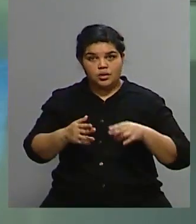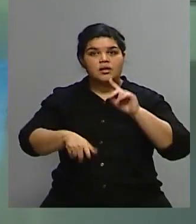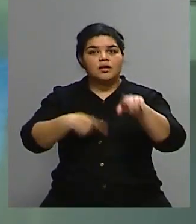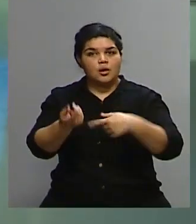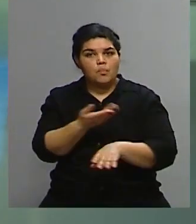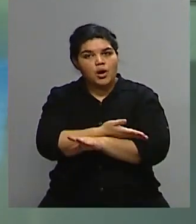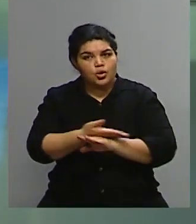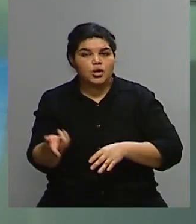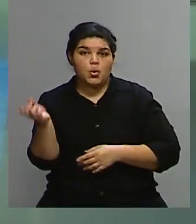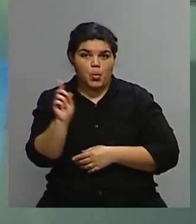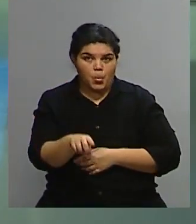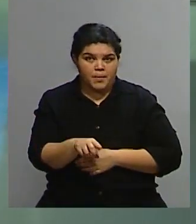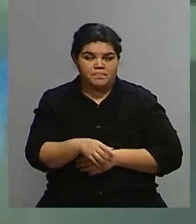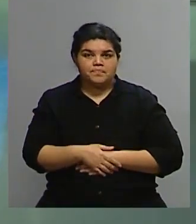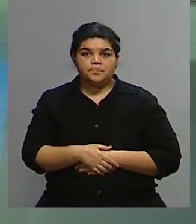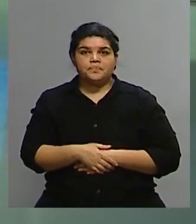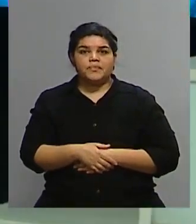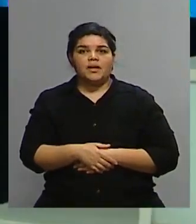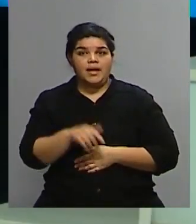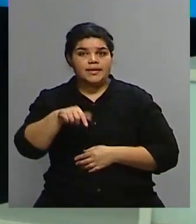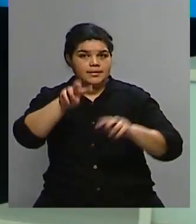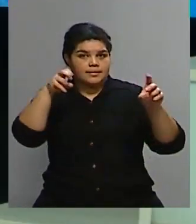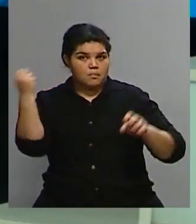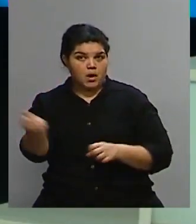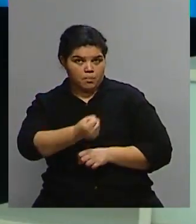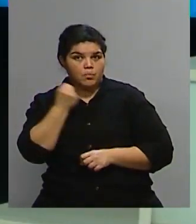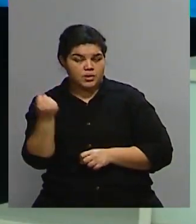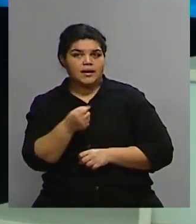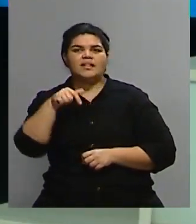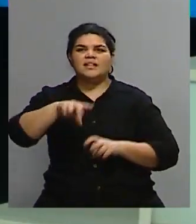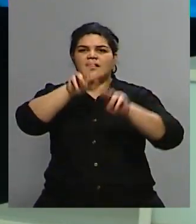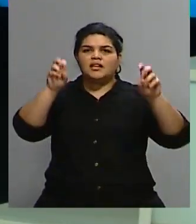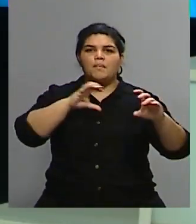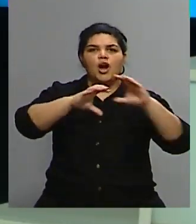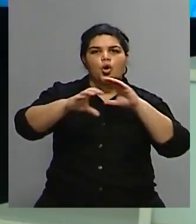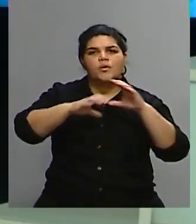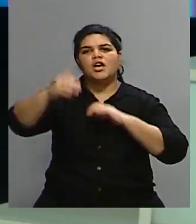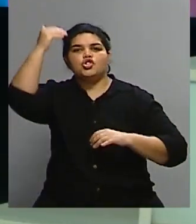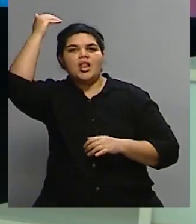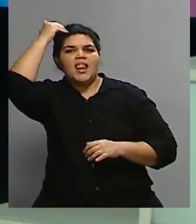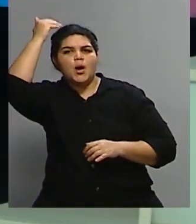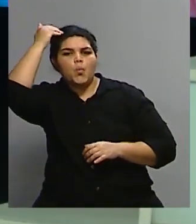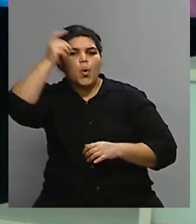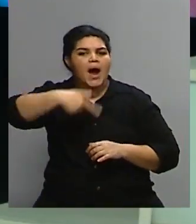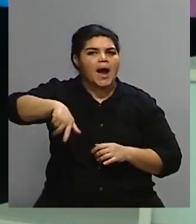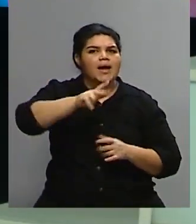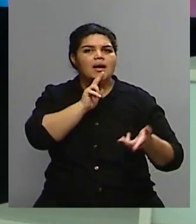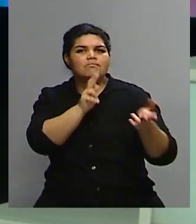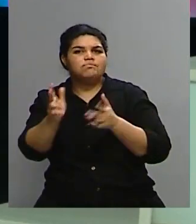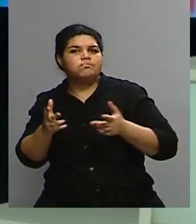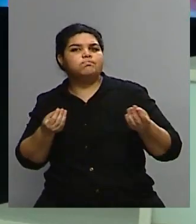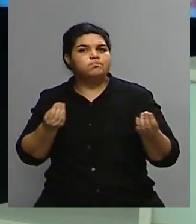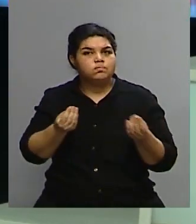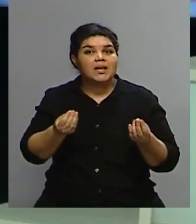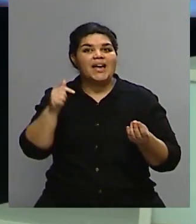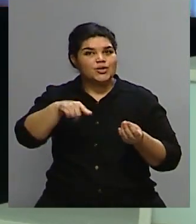tema porque sin duda es muy importante. Y vamos a hablar de la comunicación, del lenguaje, que me parece que también es algo en el cual tenemos